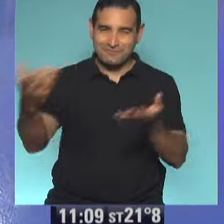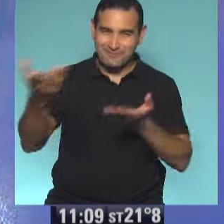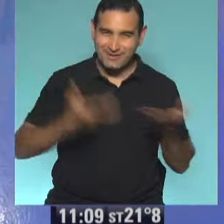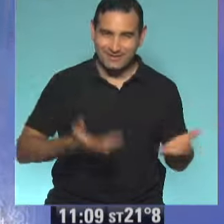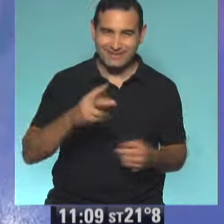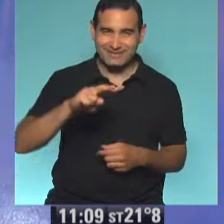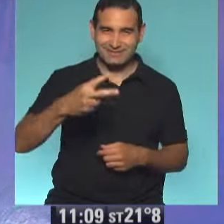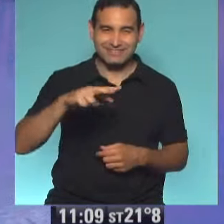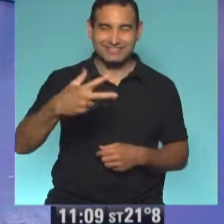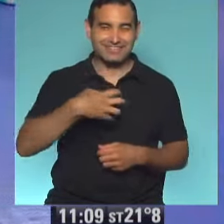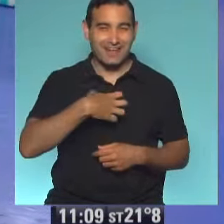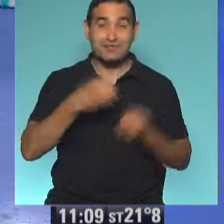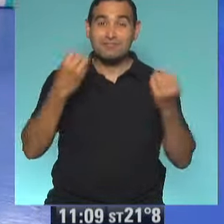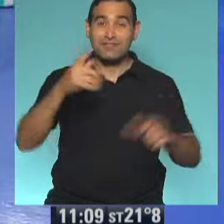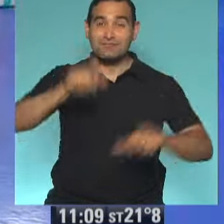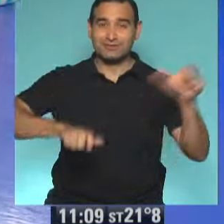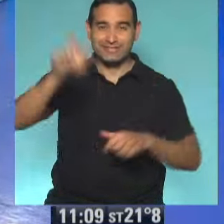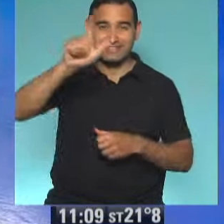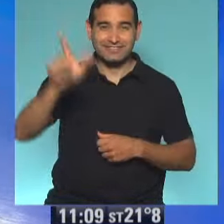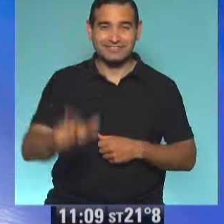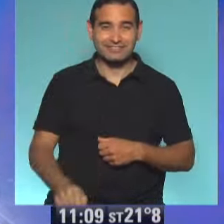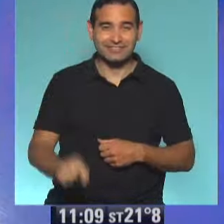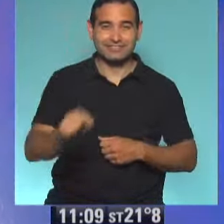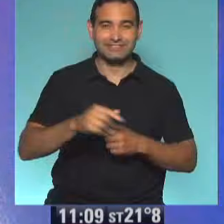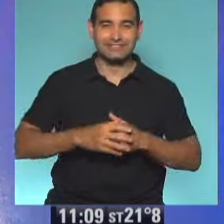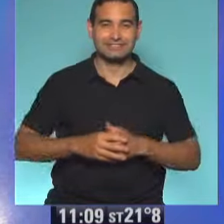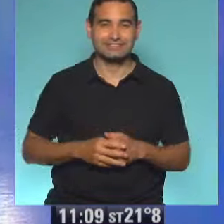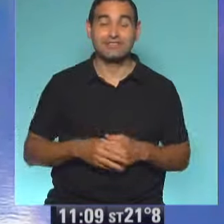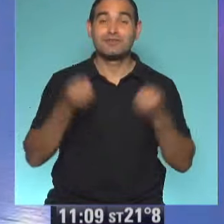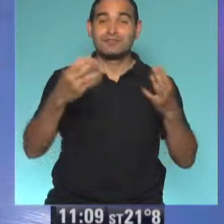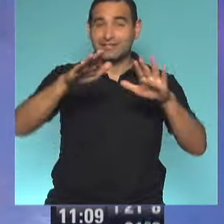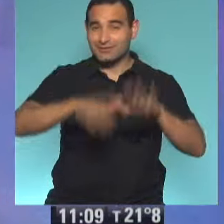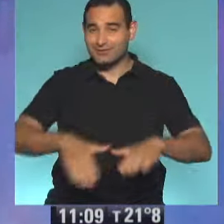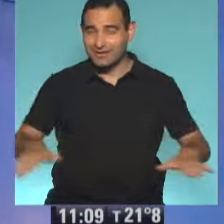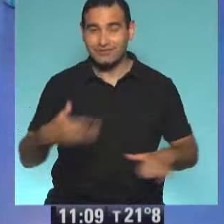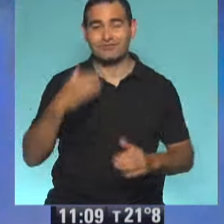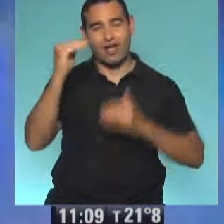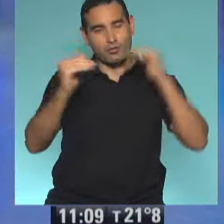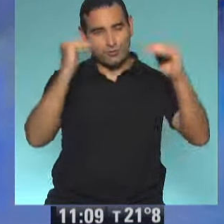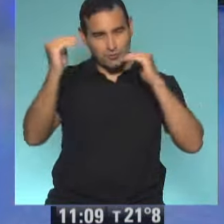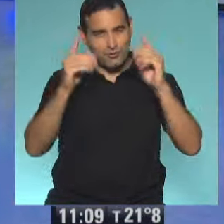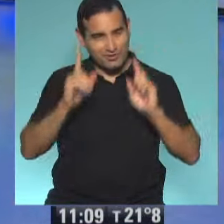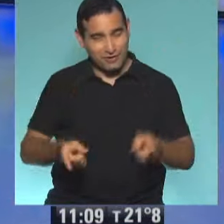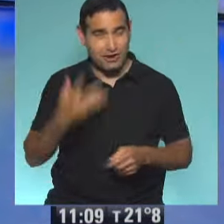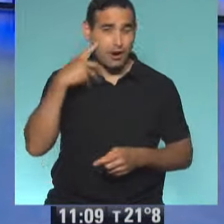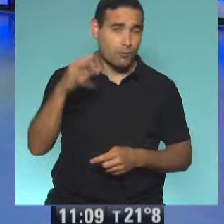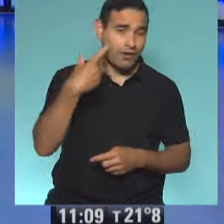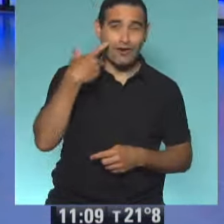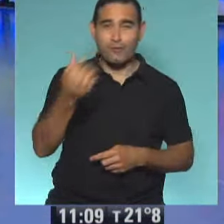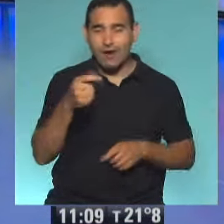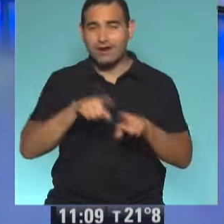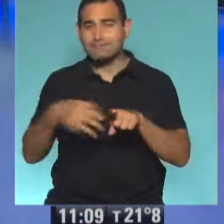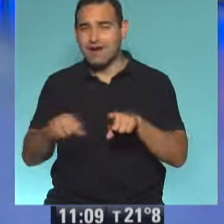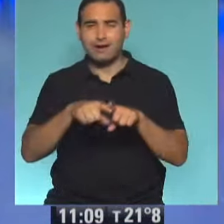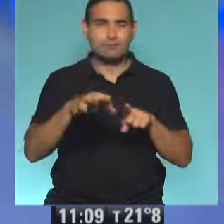segundo y tercero. ¿Cómo está toda la gente de la Argentina? ¿Cómo están los chicos y las chicas? Los adultos y las adultas. Los abuelos y las abuelas. Las hermanas y